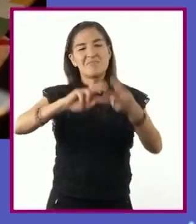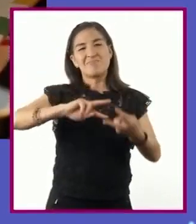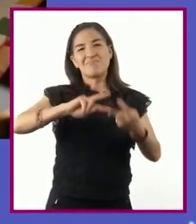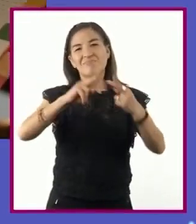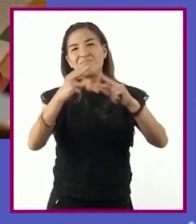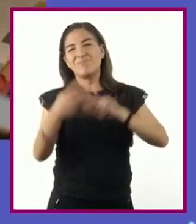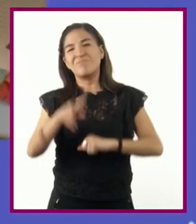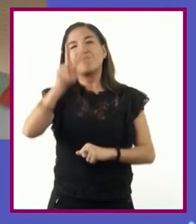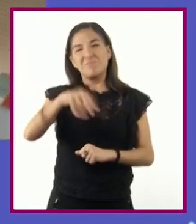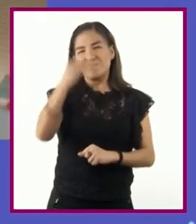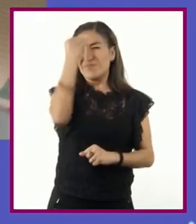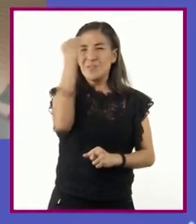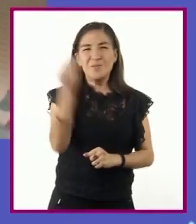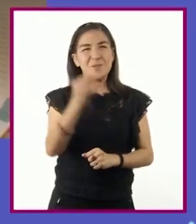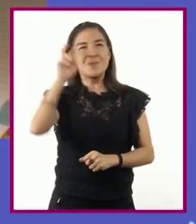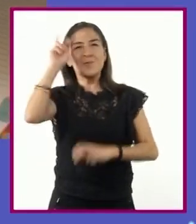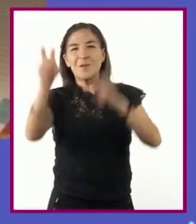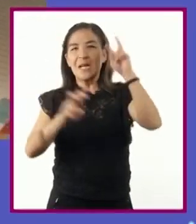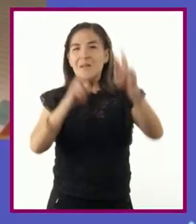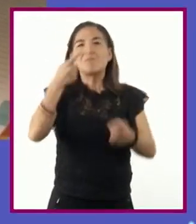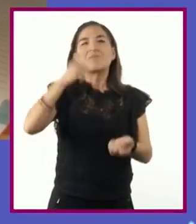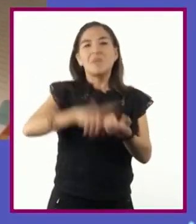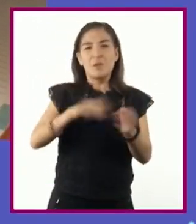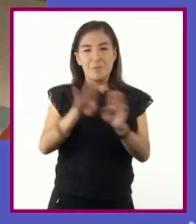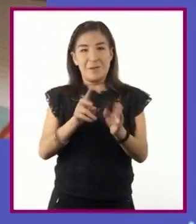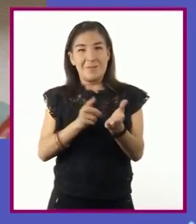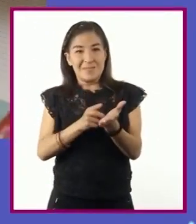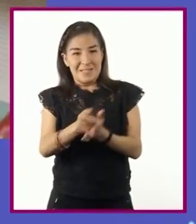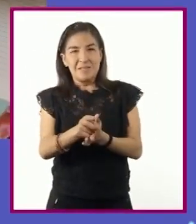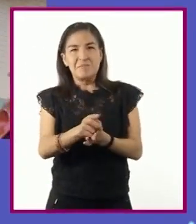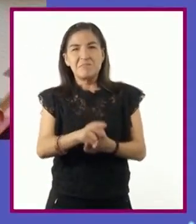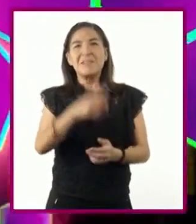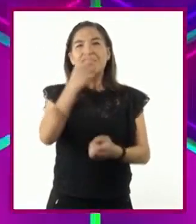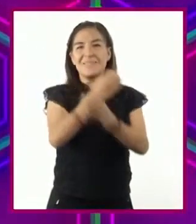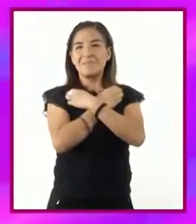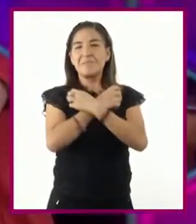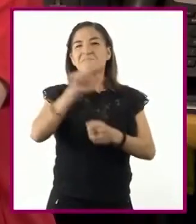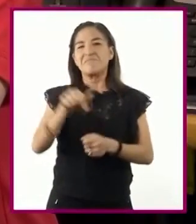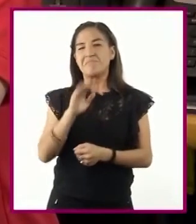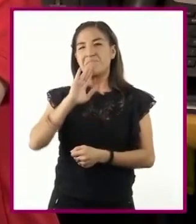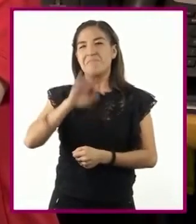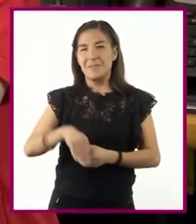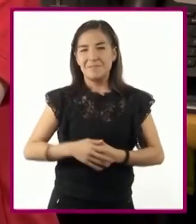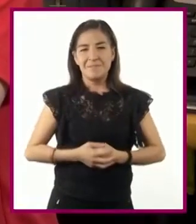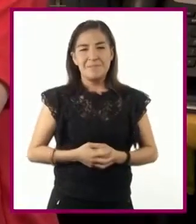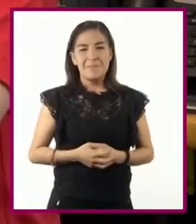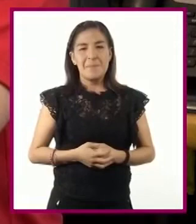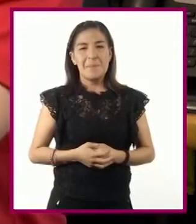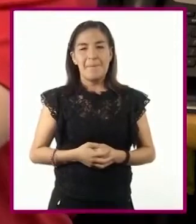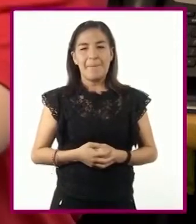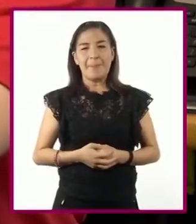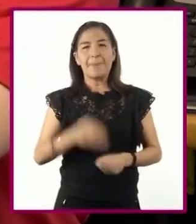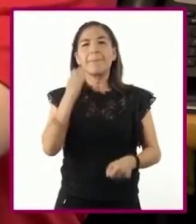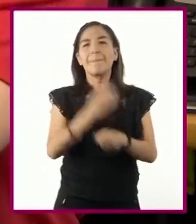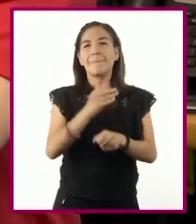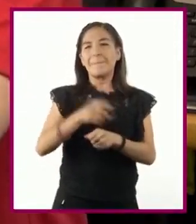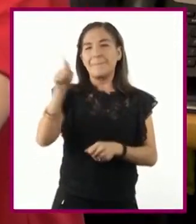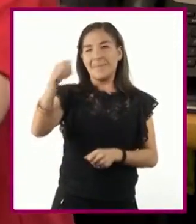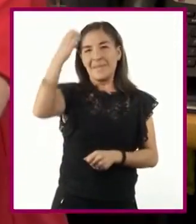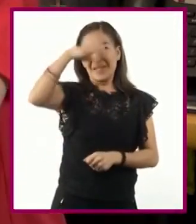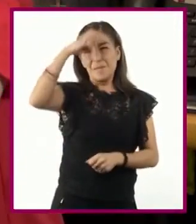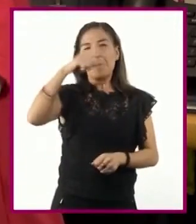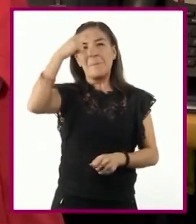terribles pesadillas. La educación pasó de ser un derecho a ser un delito. Escuchemos ahora una de las experiencias que